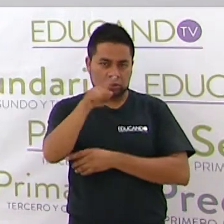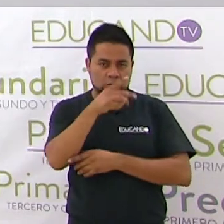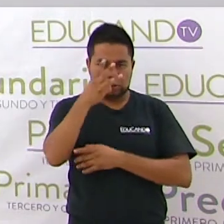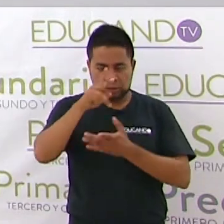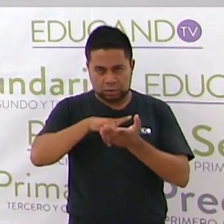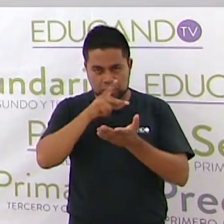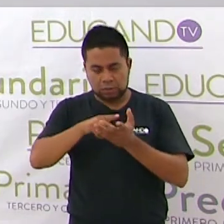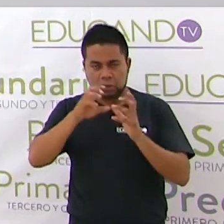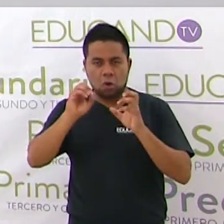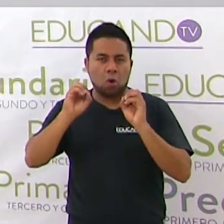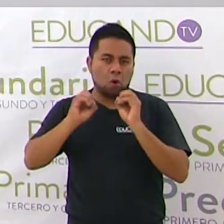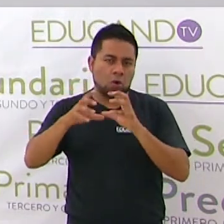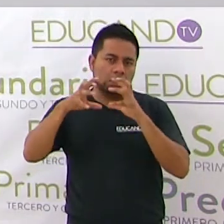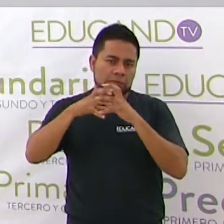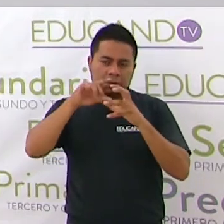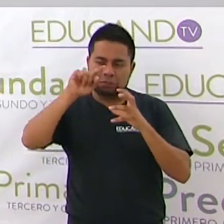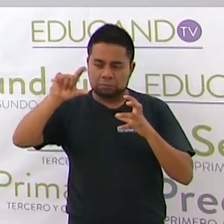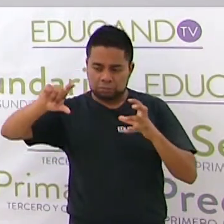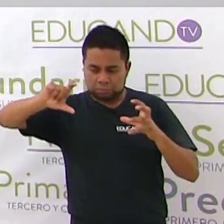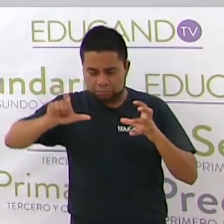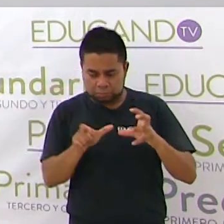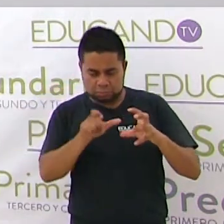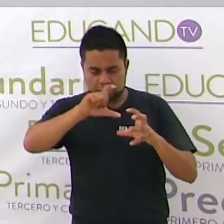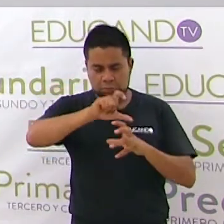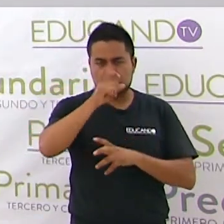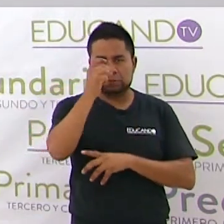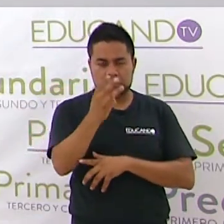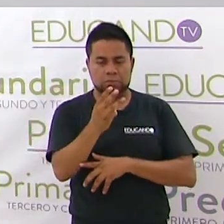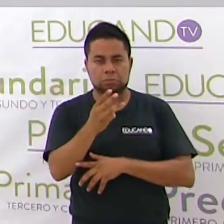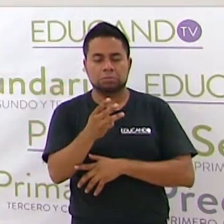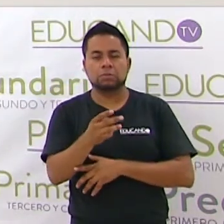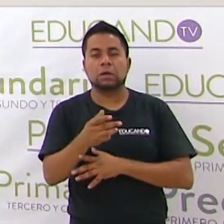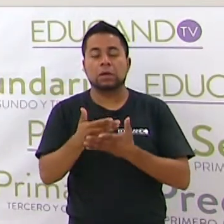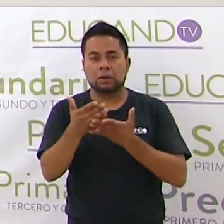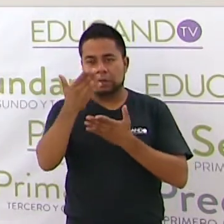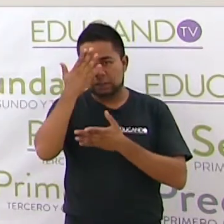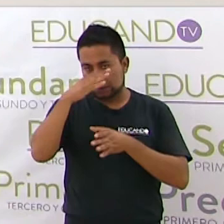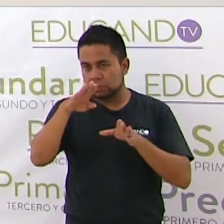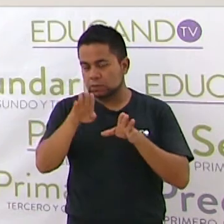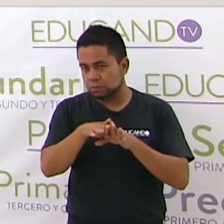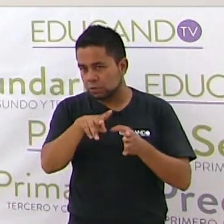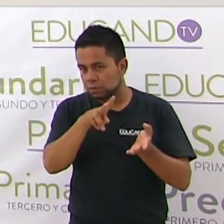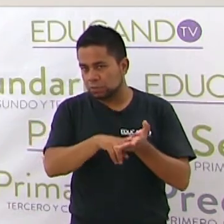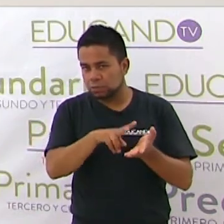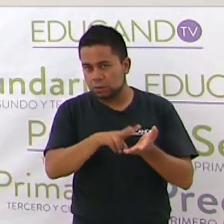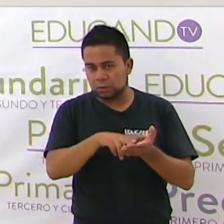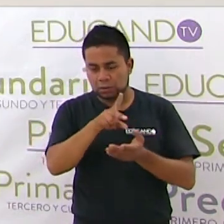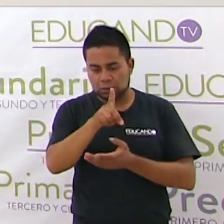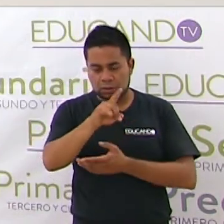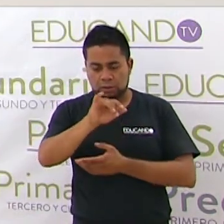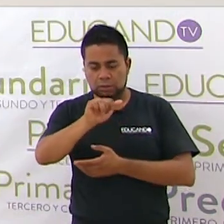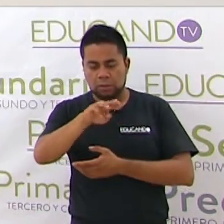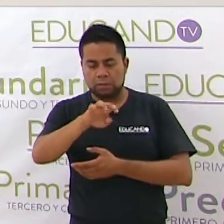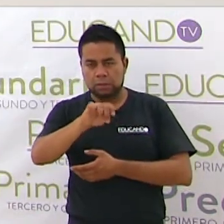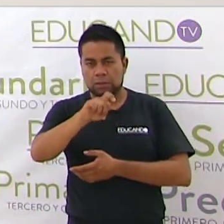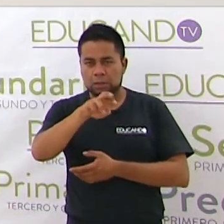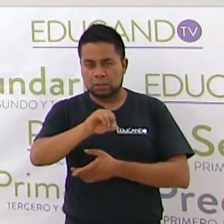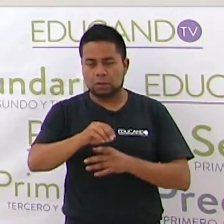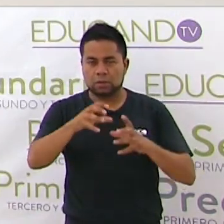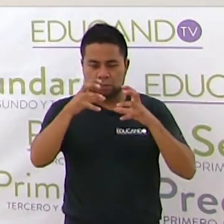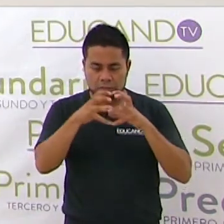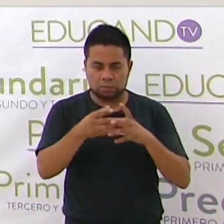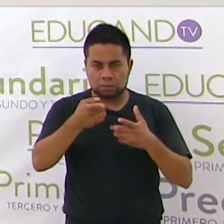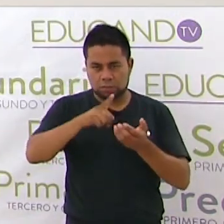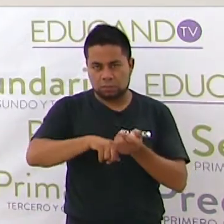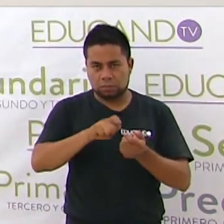círculo o esfera que se trate. Conociendo esa relación, entonces sí podemos conocer el diámetro de esta esfera o de esta que